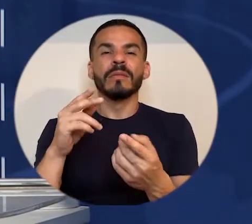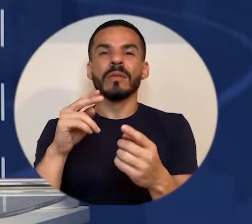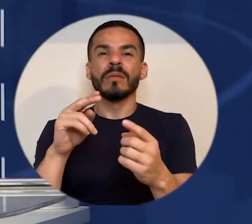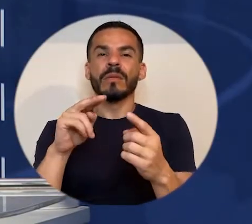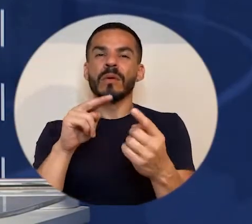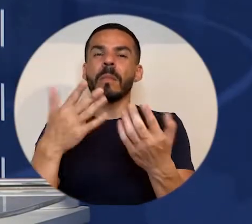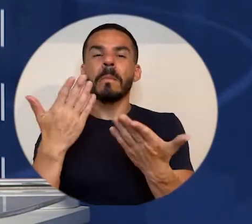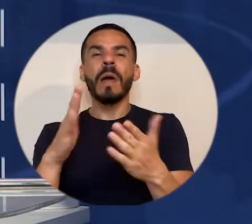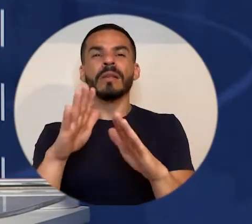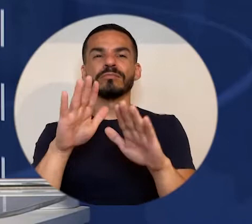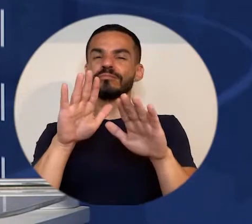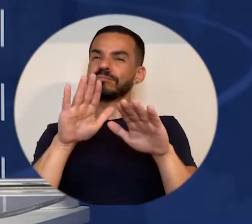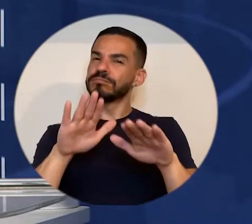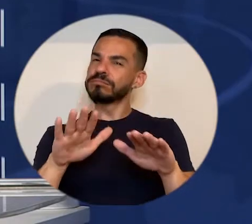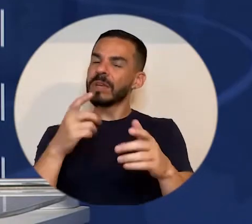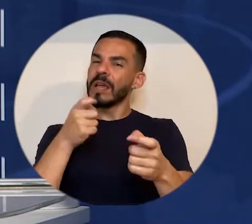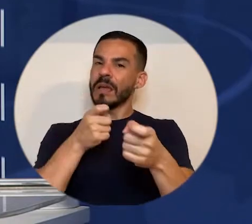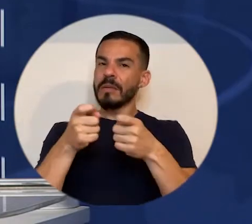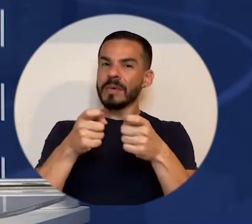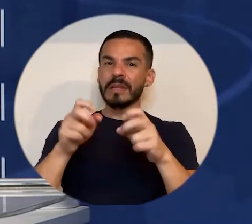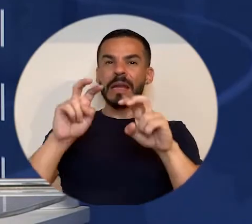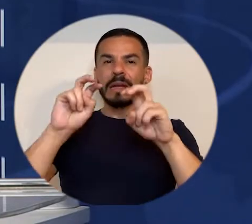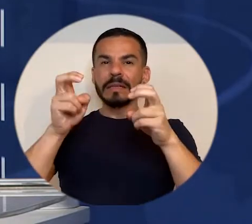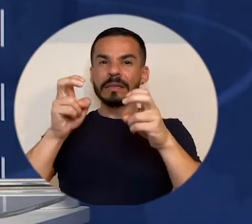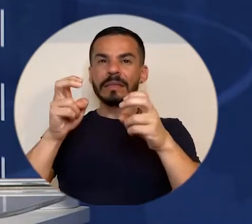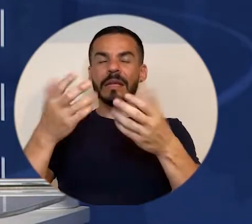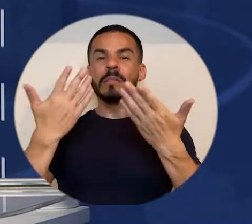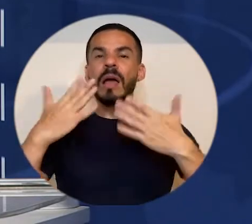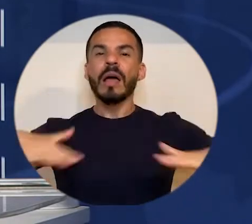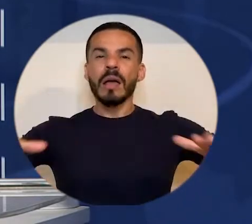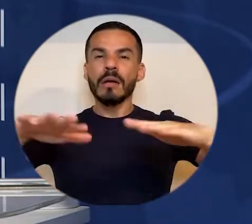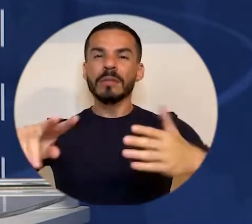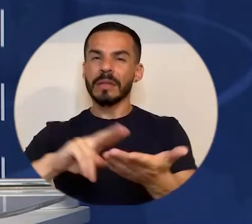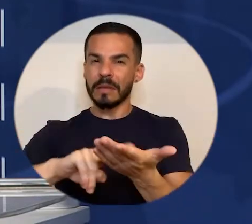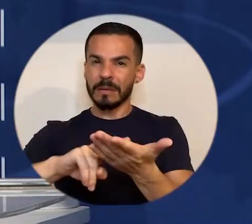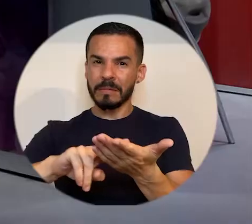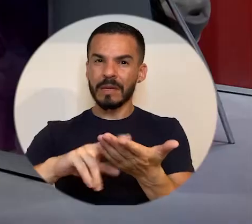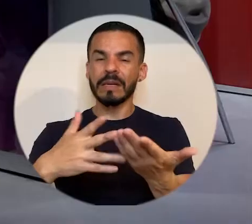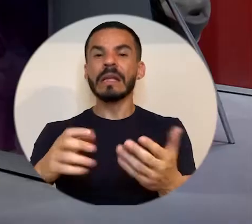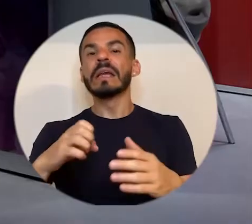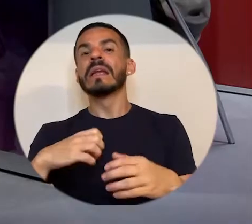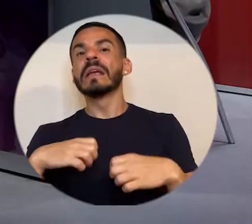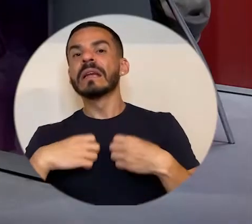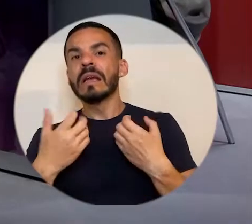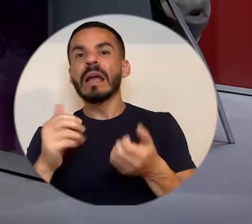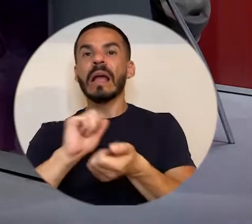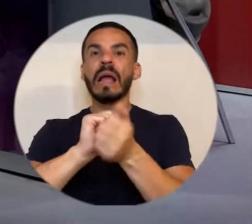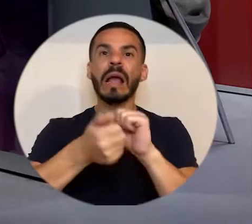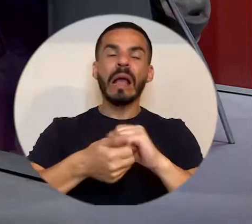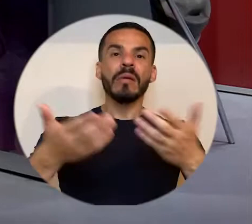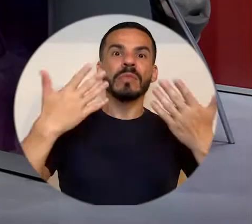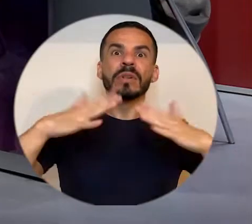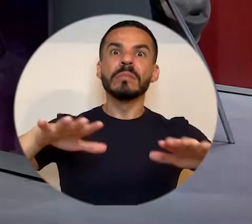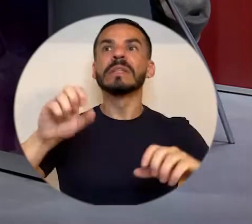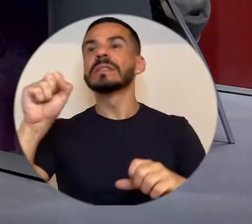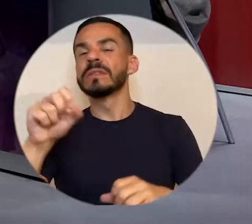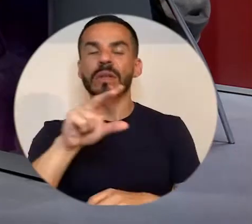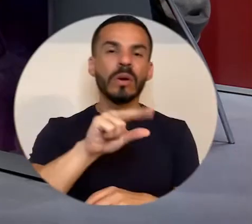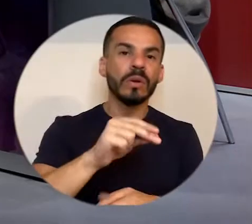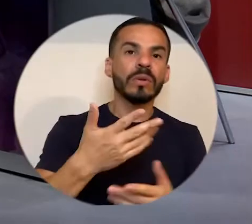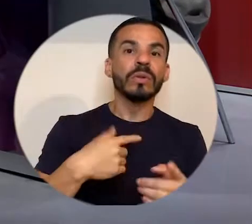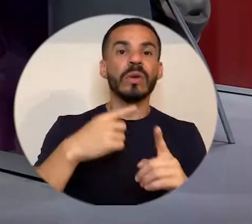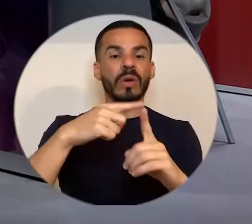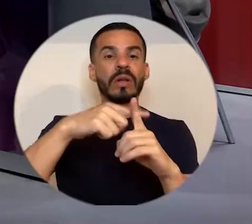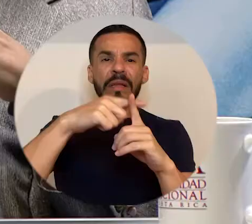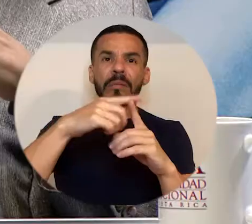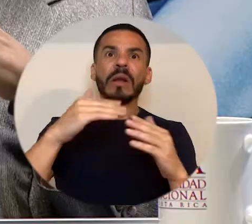posición conservadora a la hora de manejar los temas verdes, ¿verdad?, que si existe o no el cambio climático, que si hay o no aumento de la temperatura